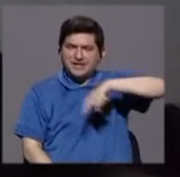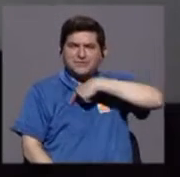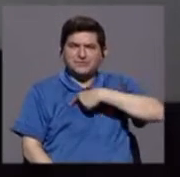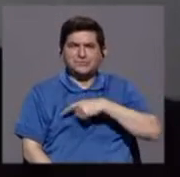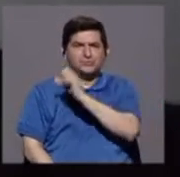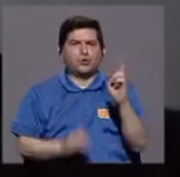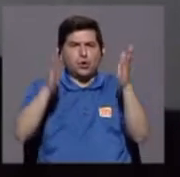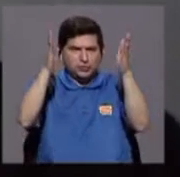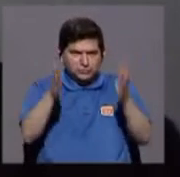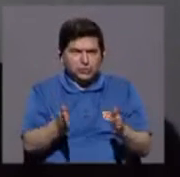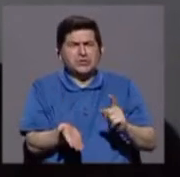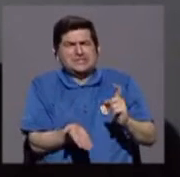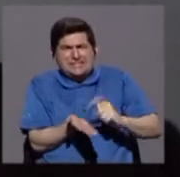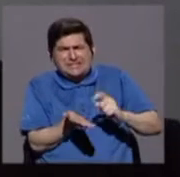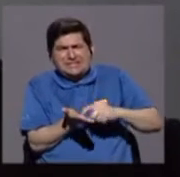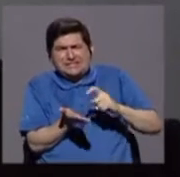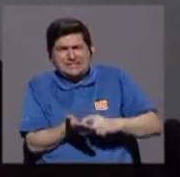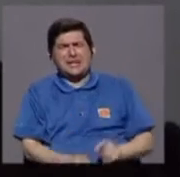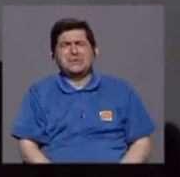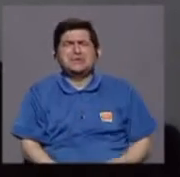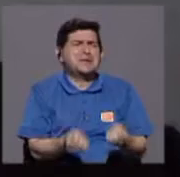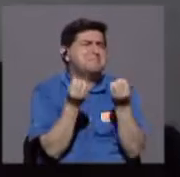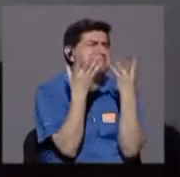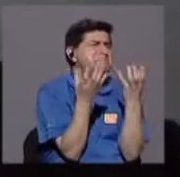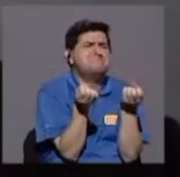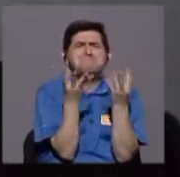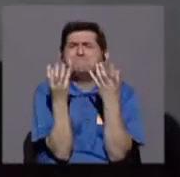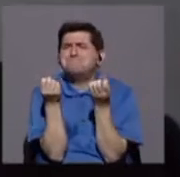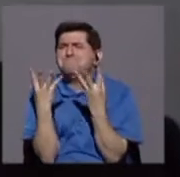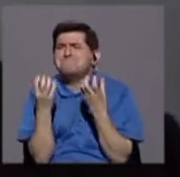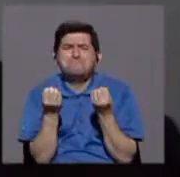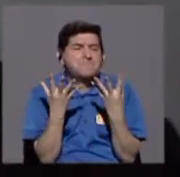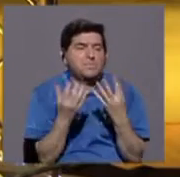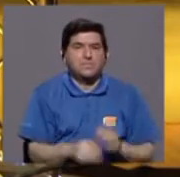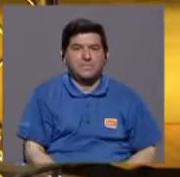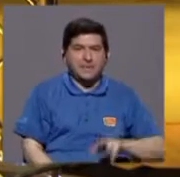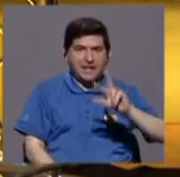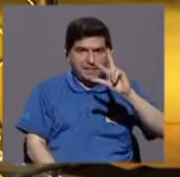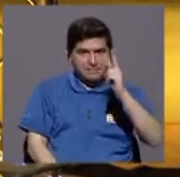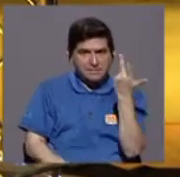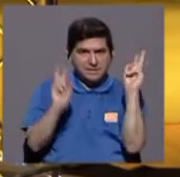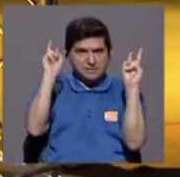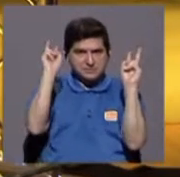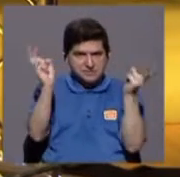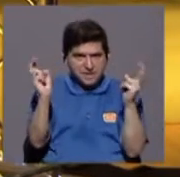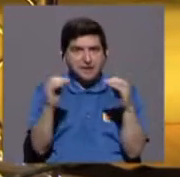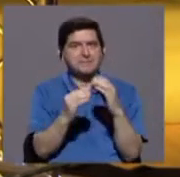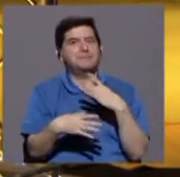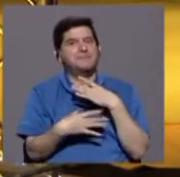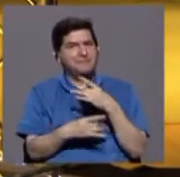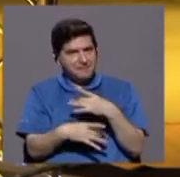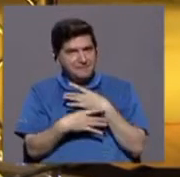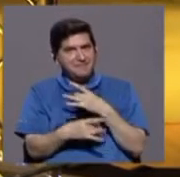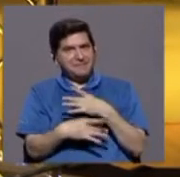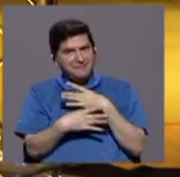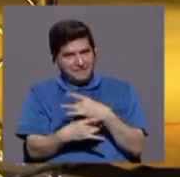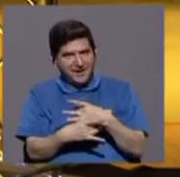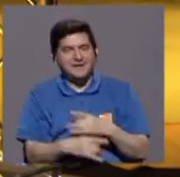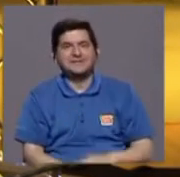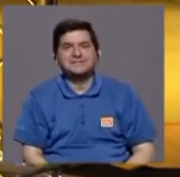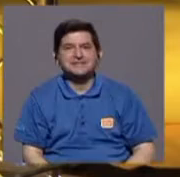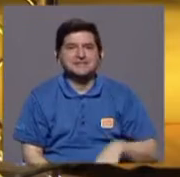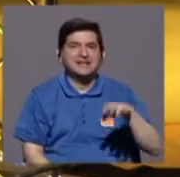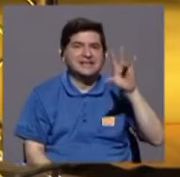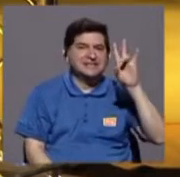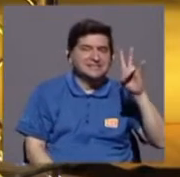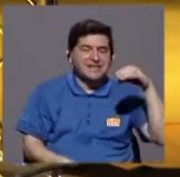somos endeudados, enjaranados por todo lado. Y un tercer tema, más interesante aún, es que de las